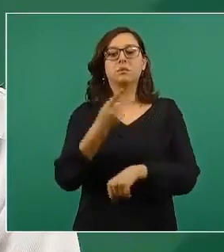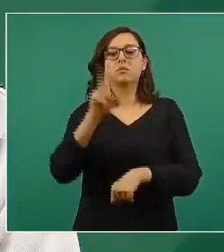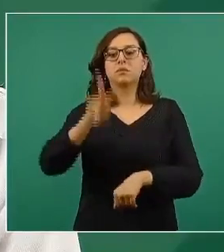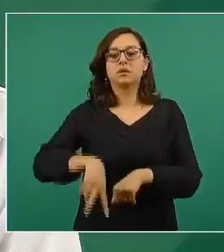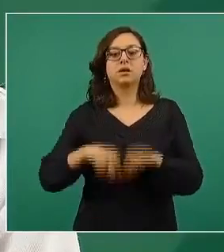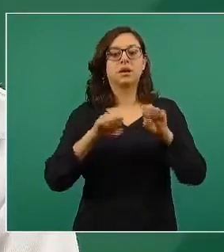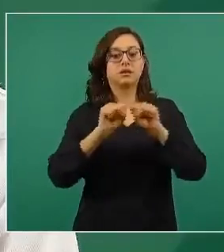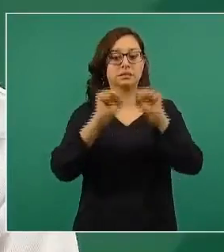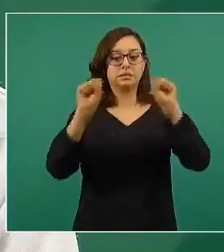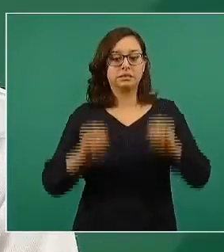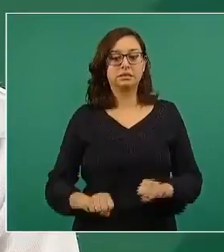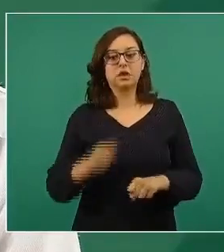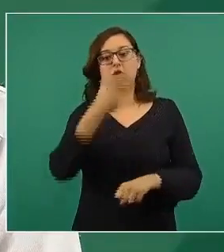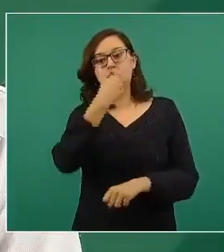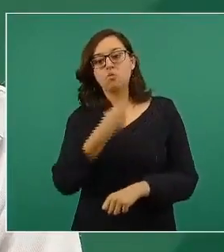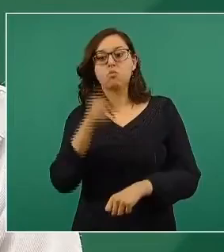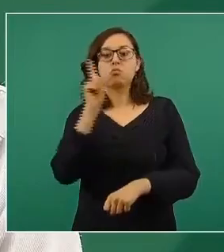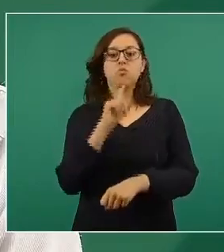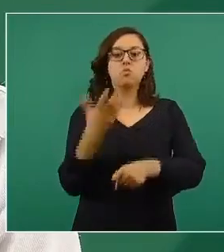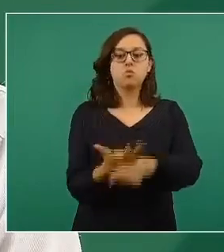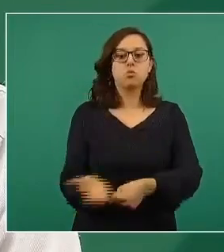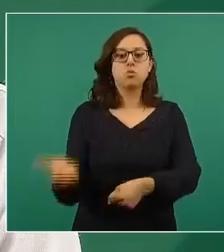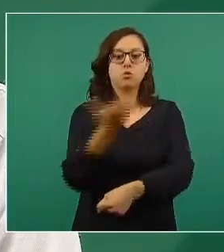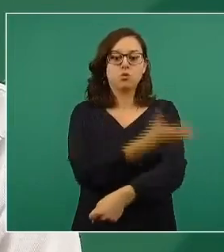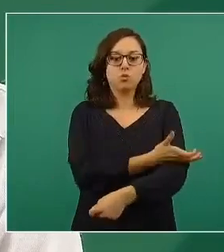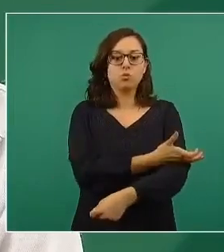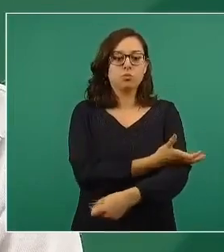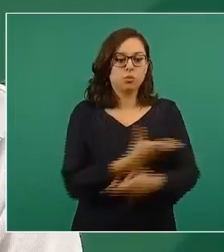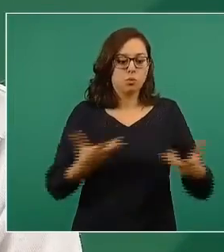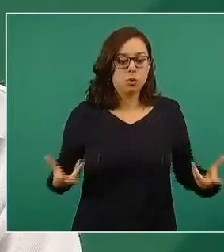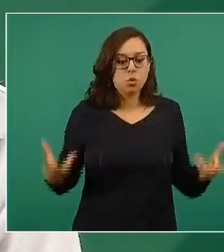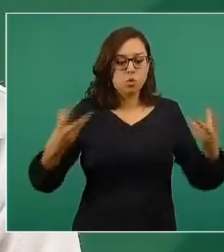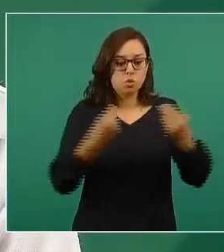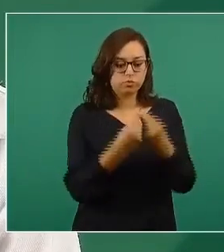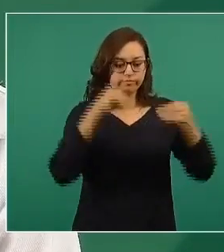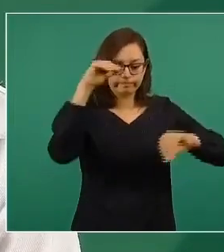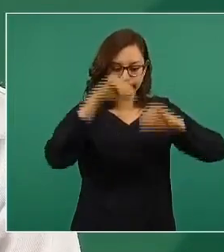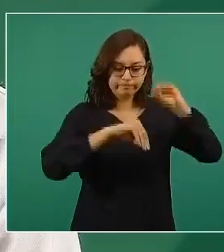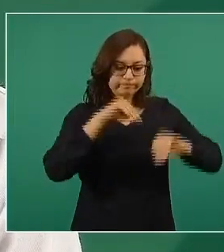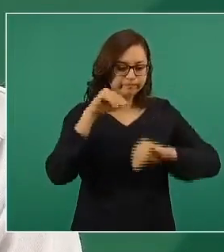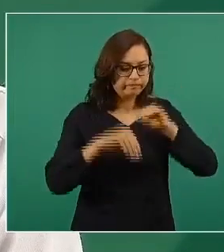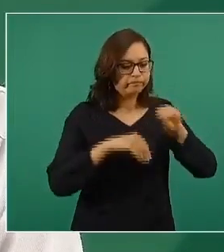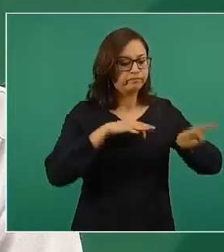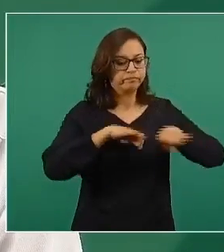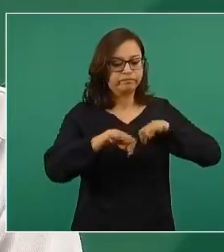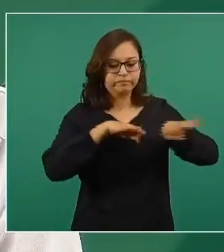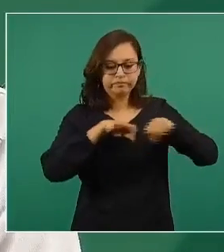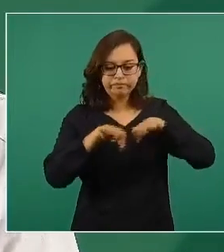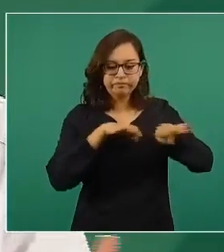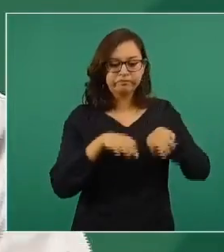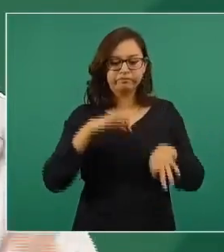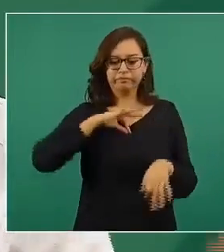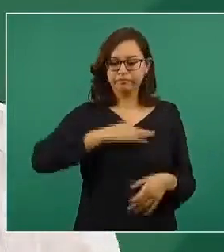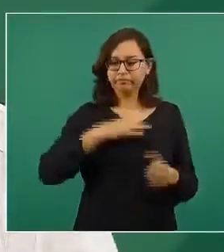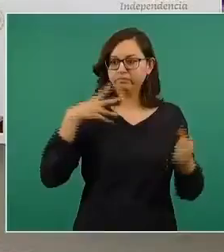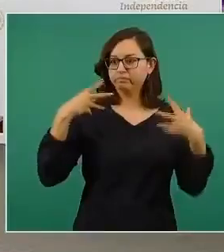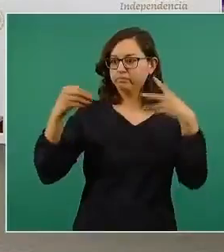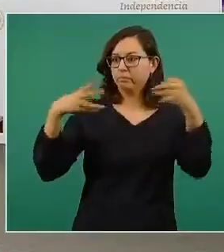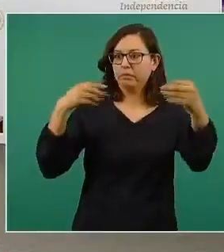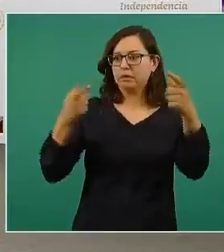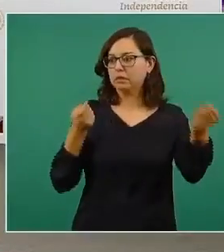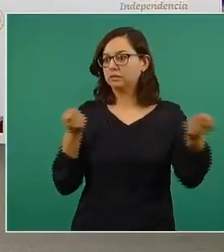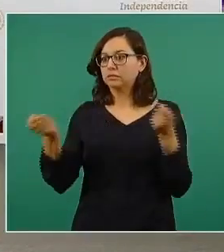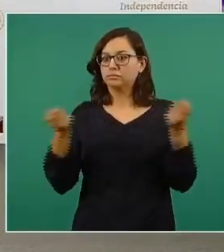colegas y colegos que han estado trabajando en el manejo de esta epidemia. No podríamos